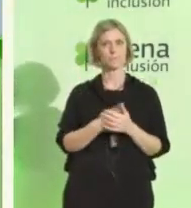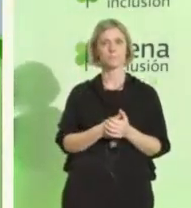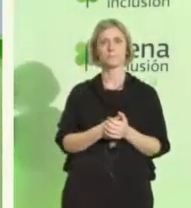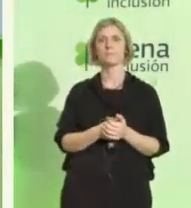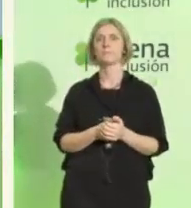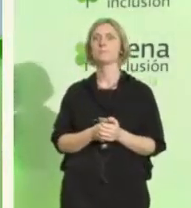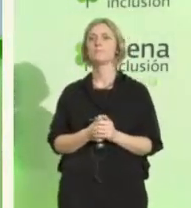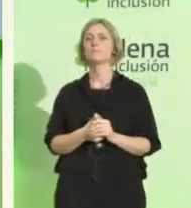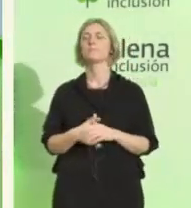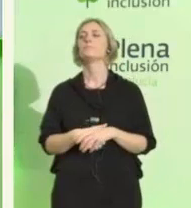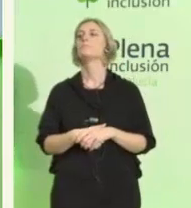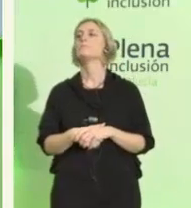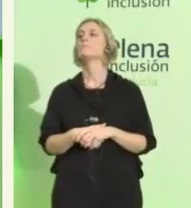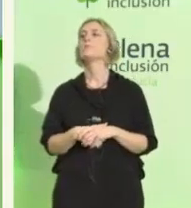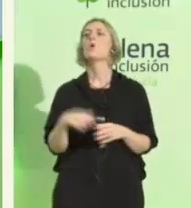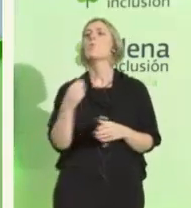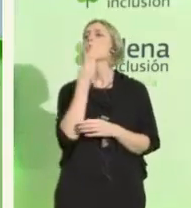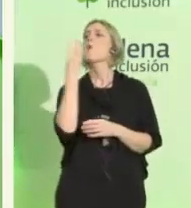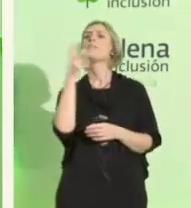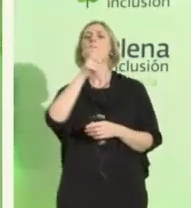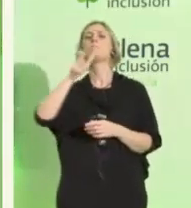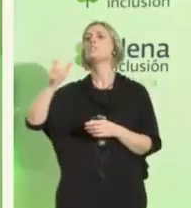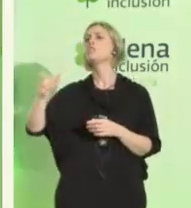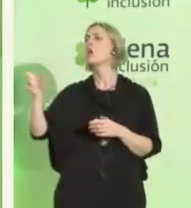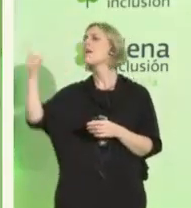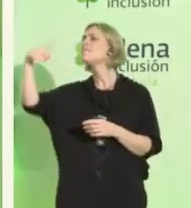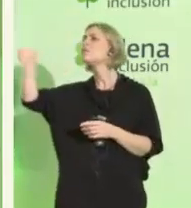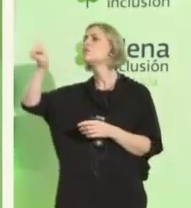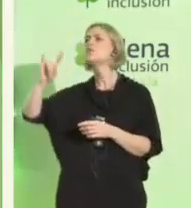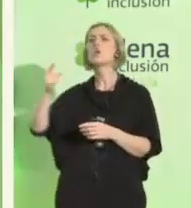no pueden ir a un lugar